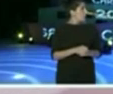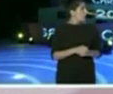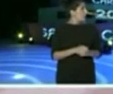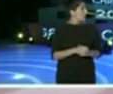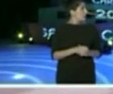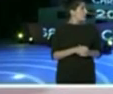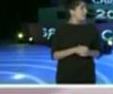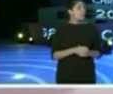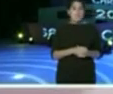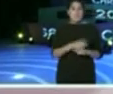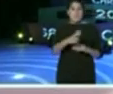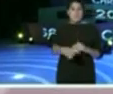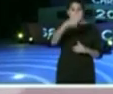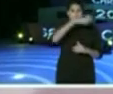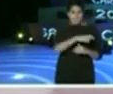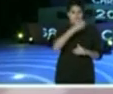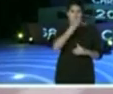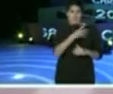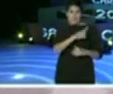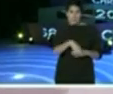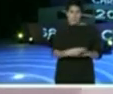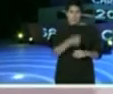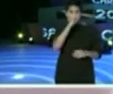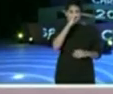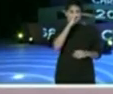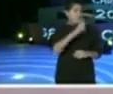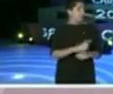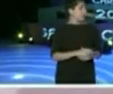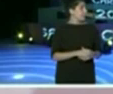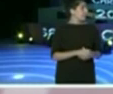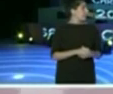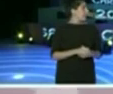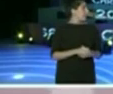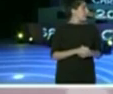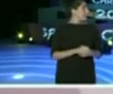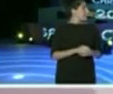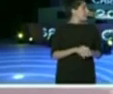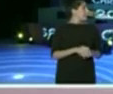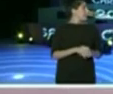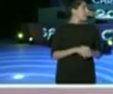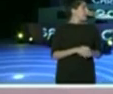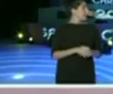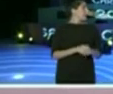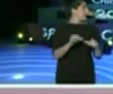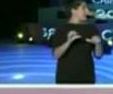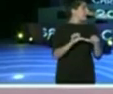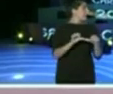idea, ¿eh? Bueno, tú intenta ver si te pueden abrir un huequito por allí, por donde está el señor de seguridad. Y a partir de